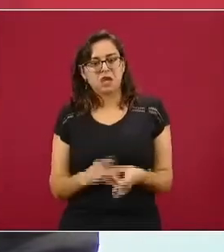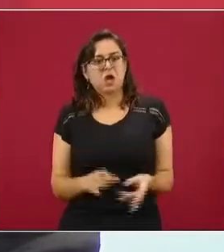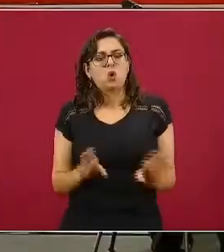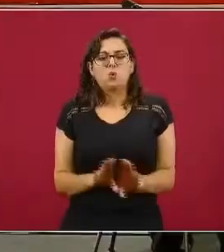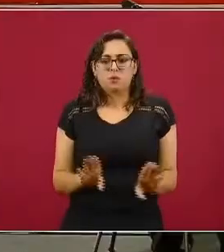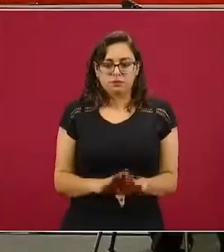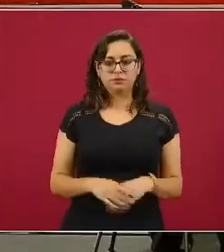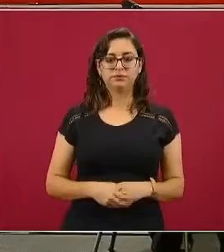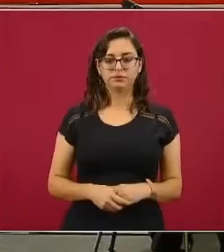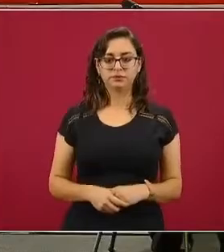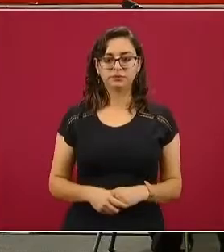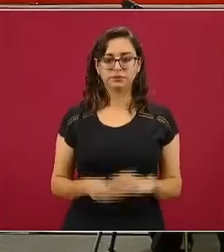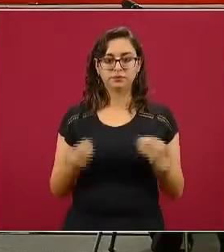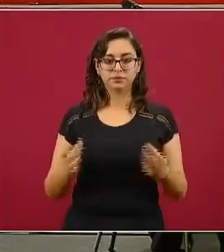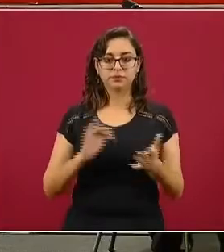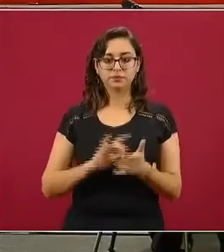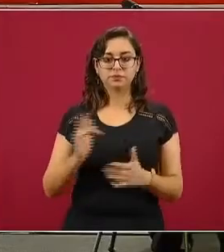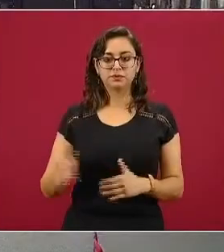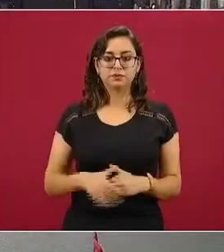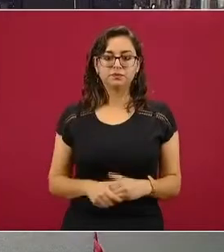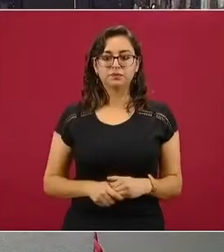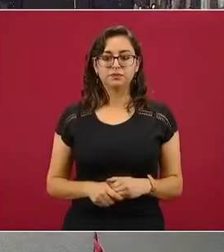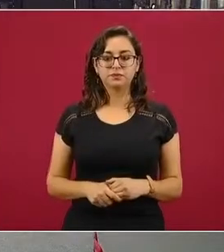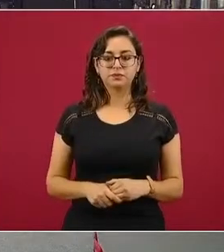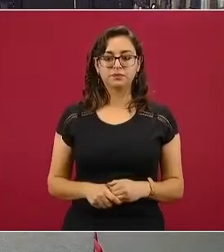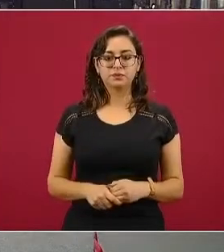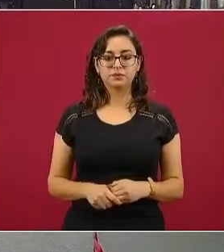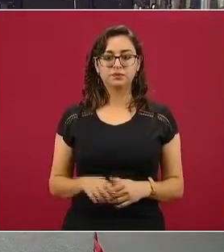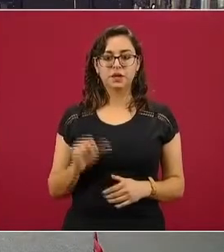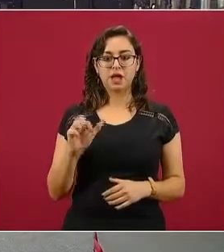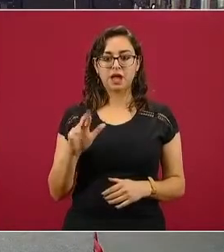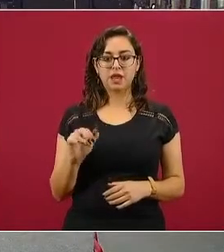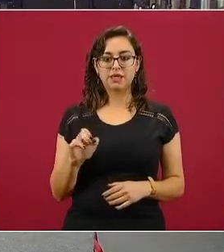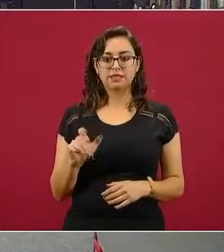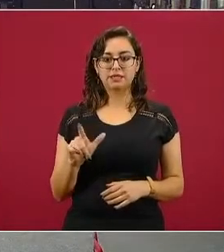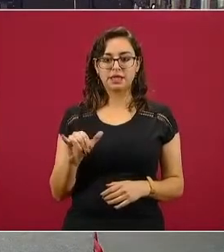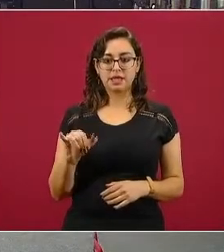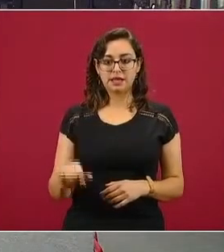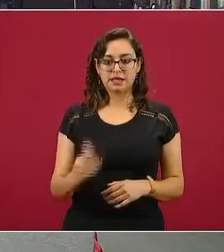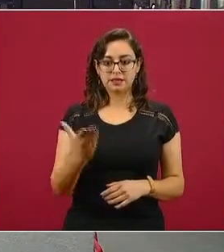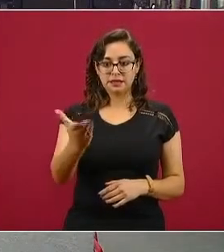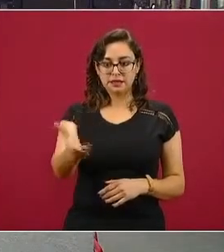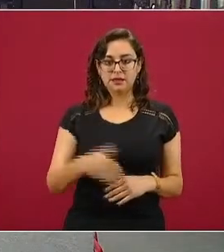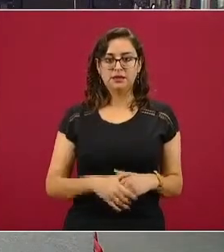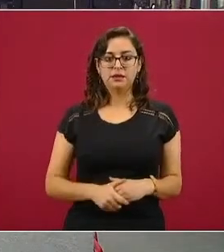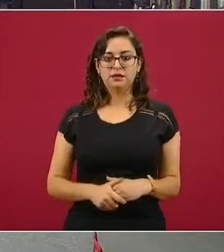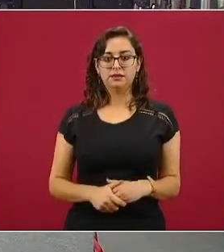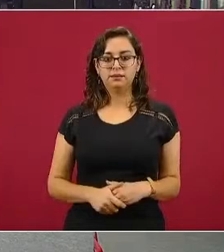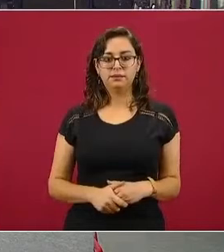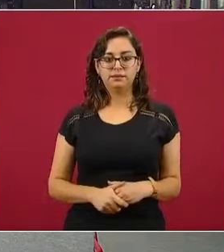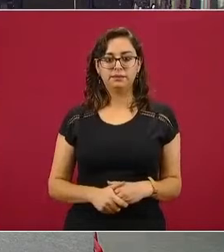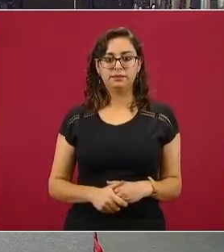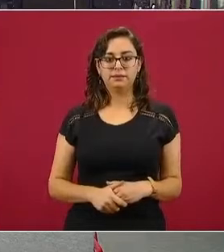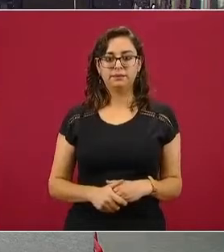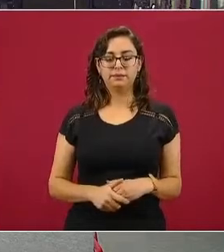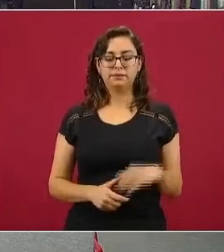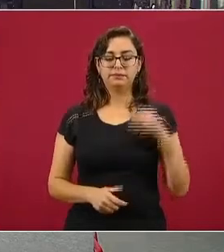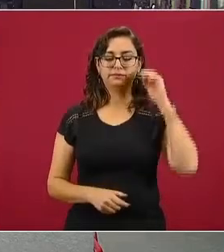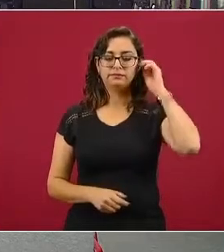detrás de esto. Muchas gracias. Araceli Aranday y el compañero aquí de verde y luego